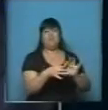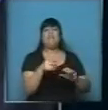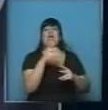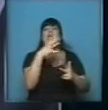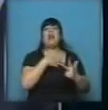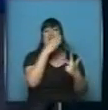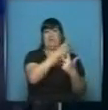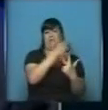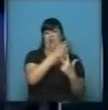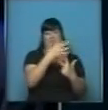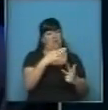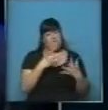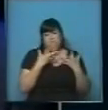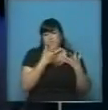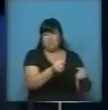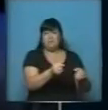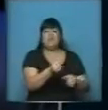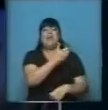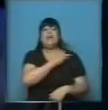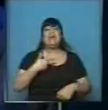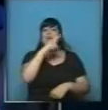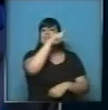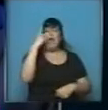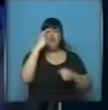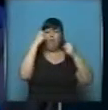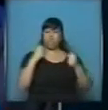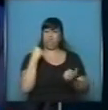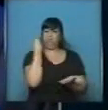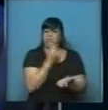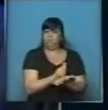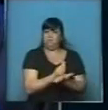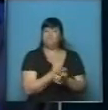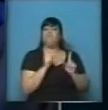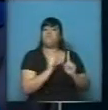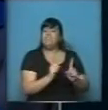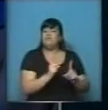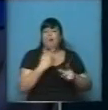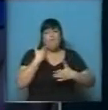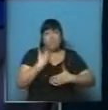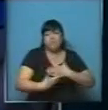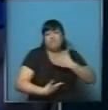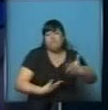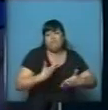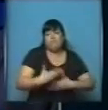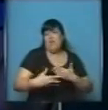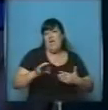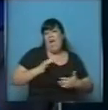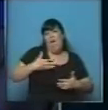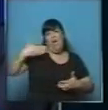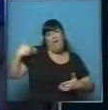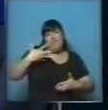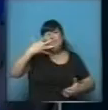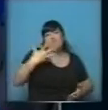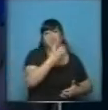media. Y un Estado presente es el que ha avanzado en estos años en recuperación